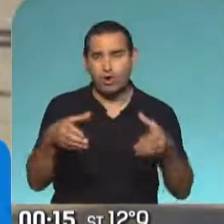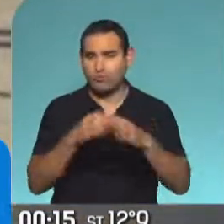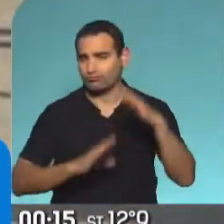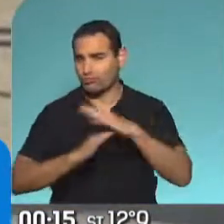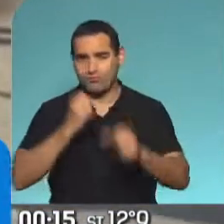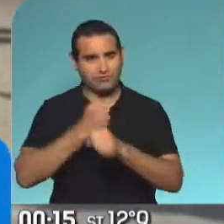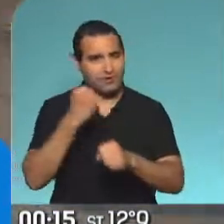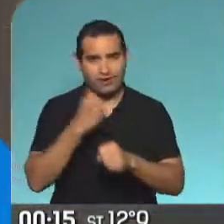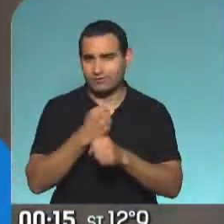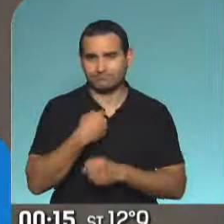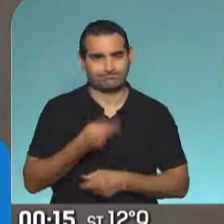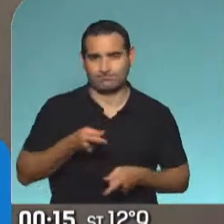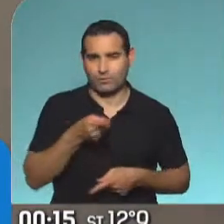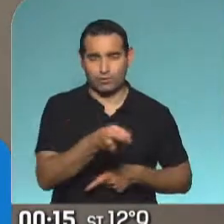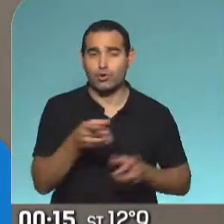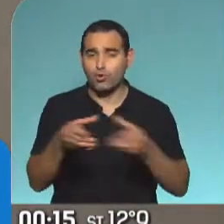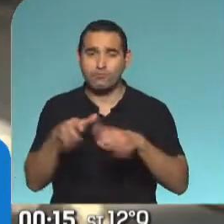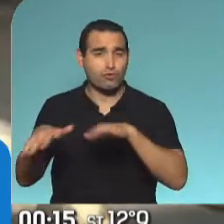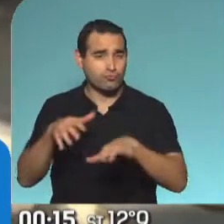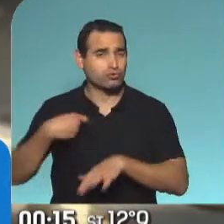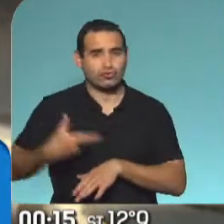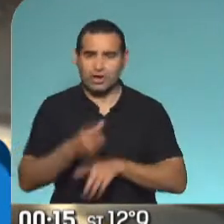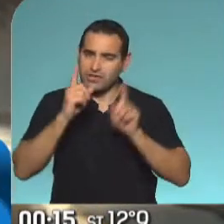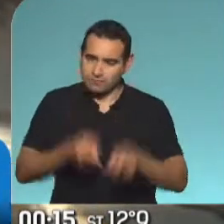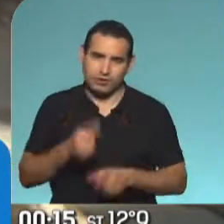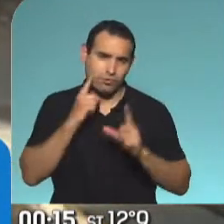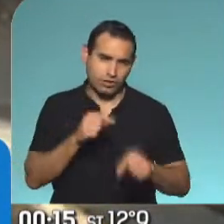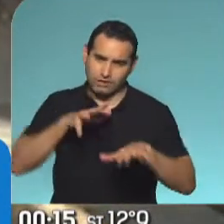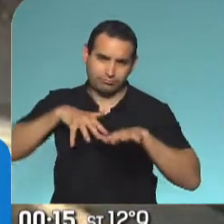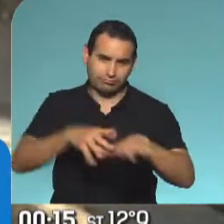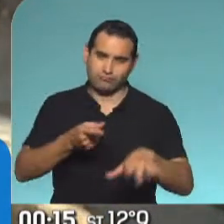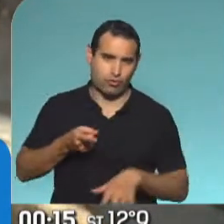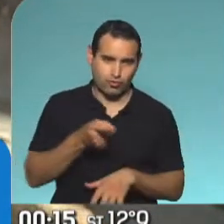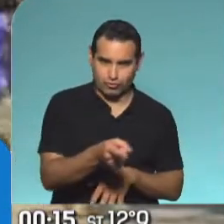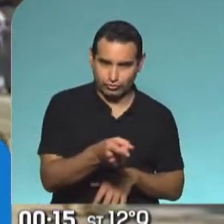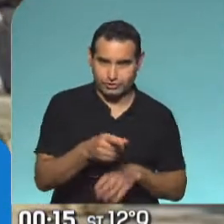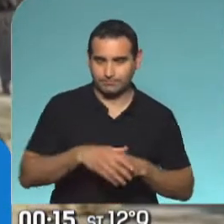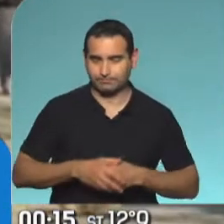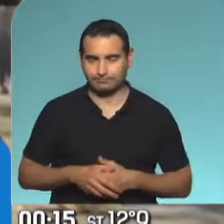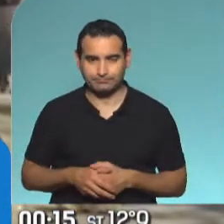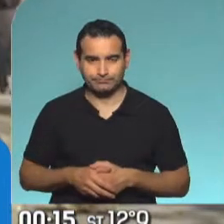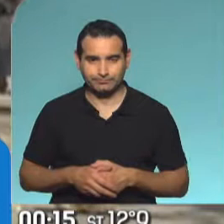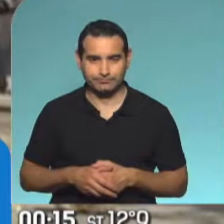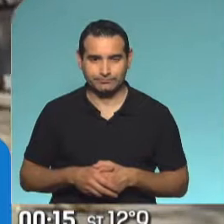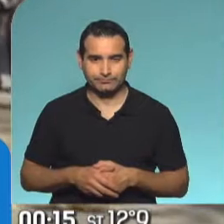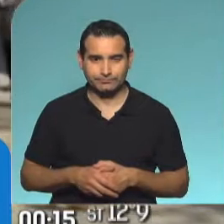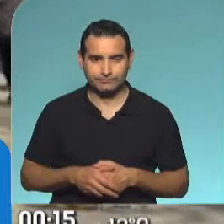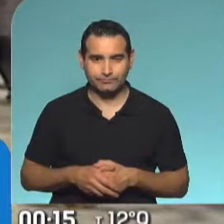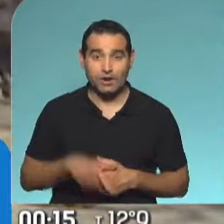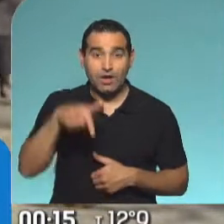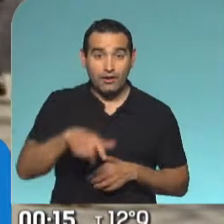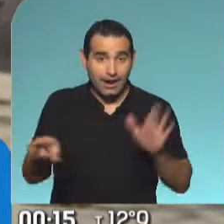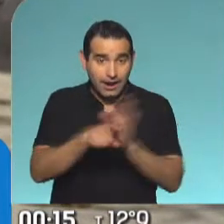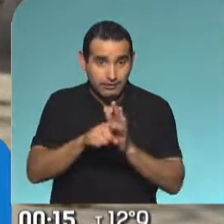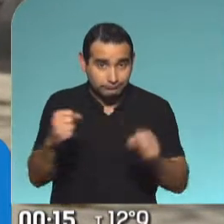Boliviana, y diversos movimientos sociales protagonistas de protestas y bloqueos en todo el país. Al promulgar la